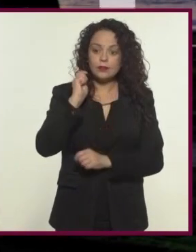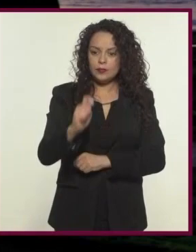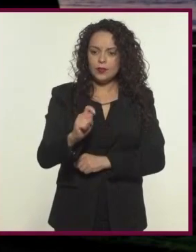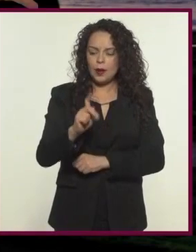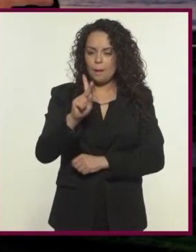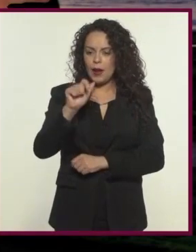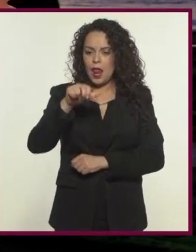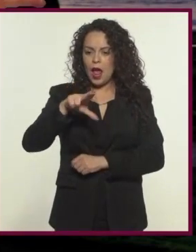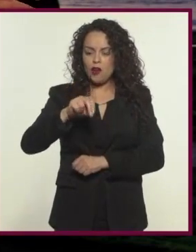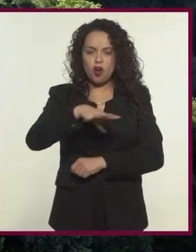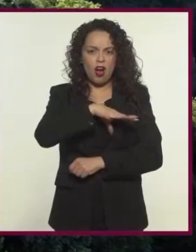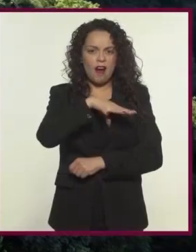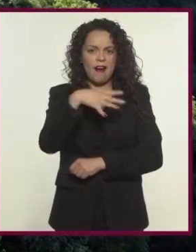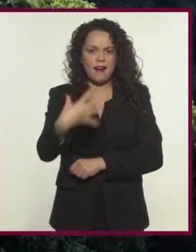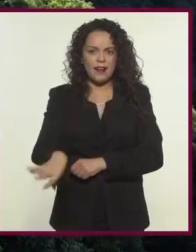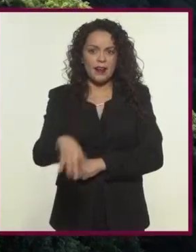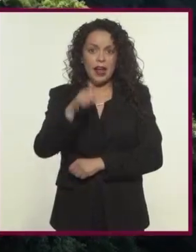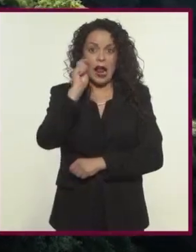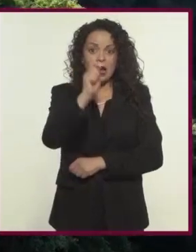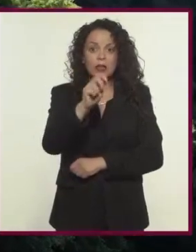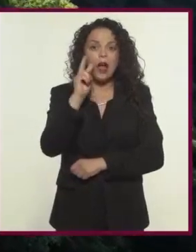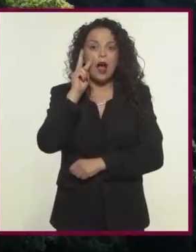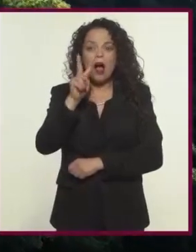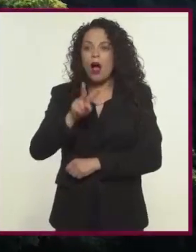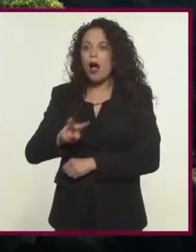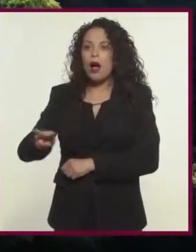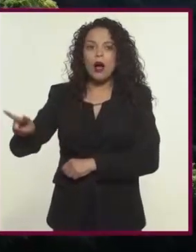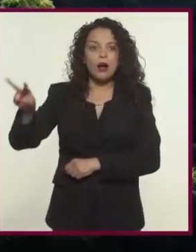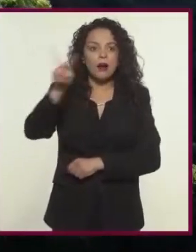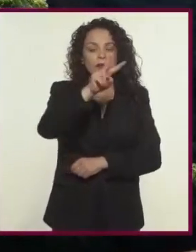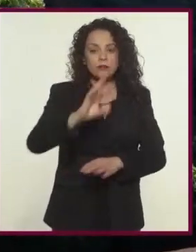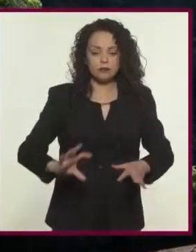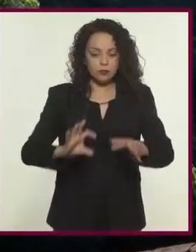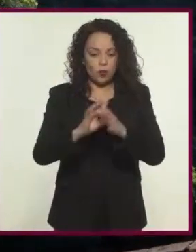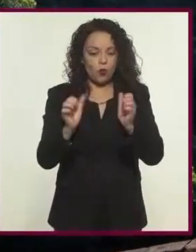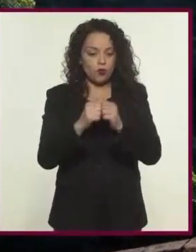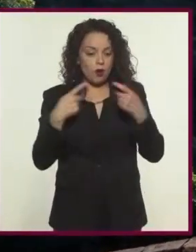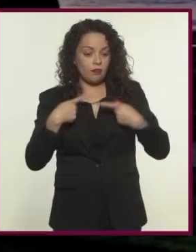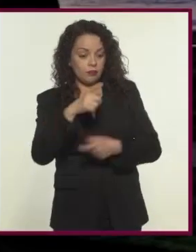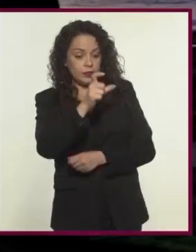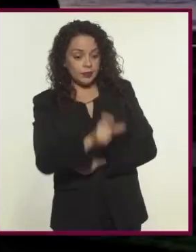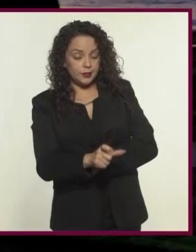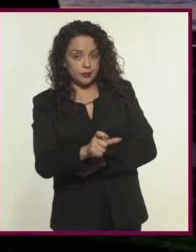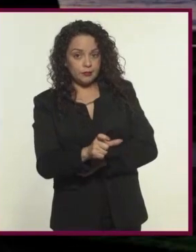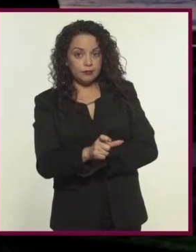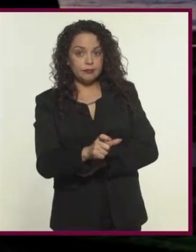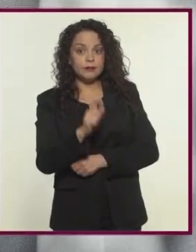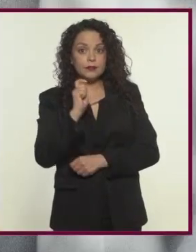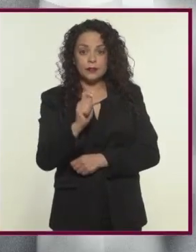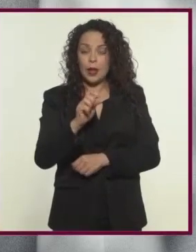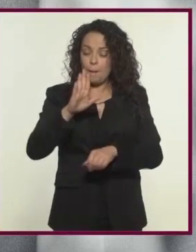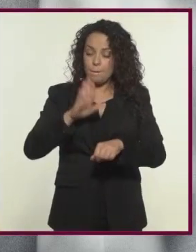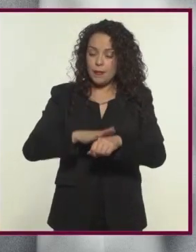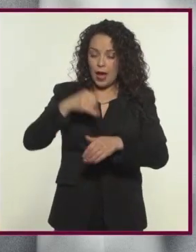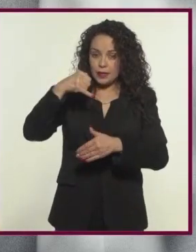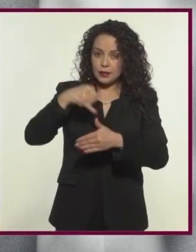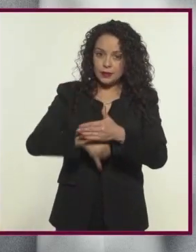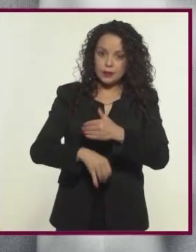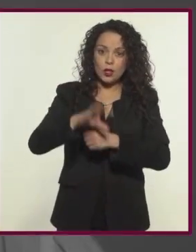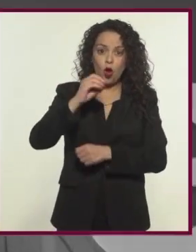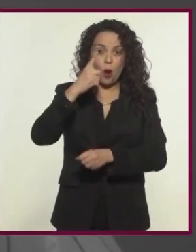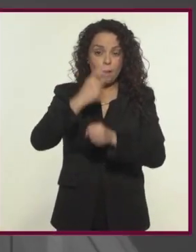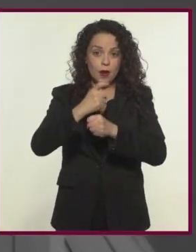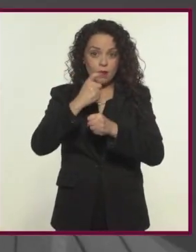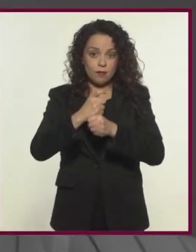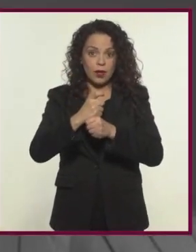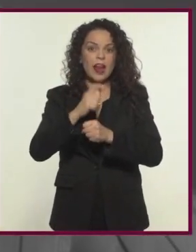gran plano general, es casi siempre para mostrar el entorno del personaje. Que cuando mencionamos un plano detalle o